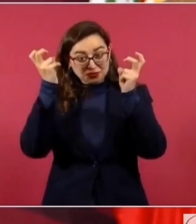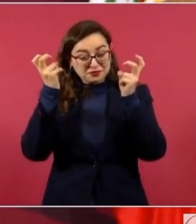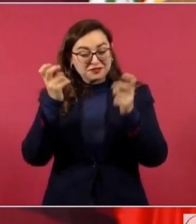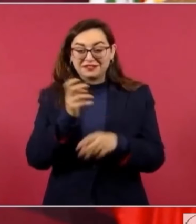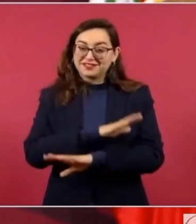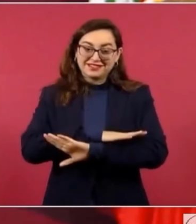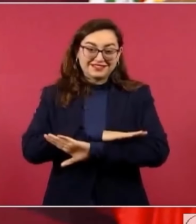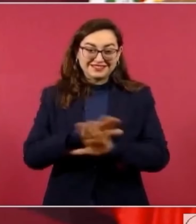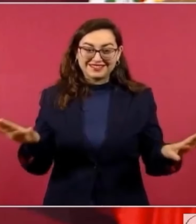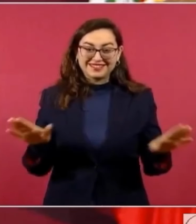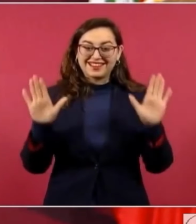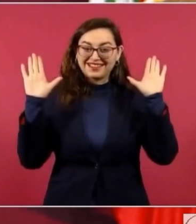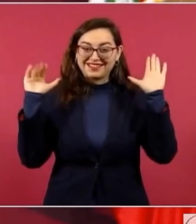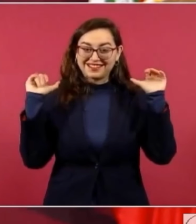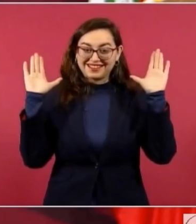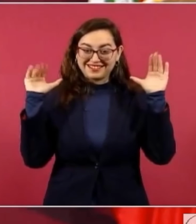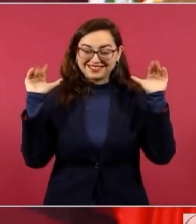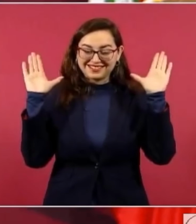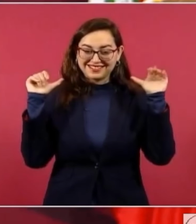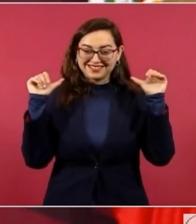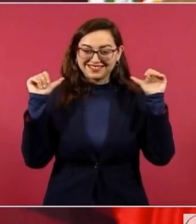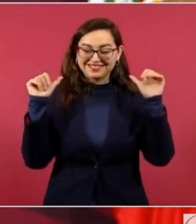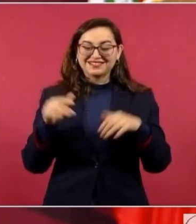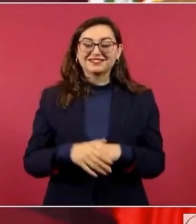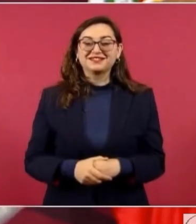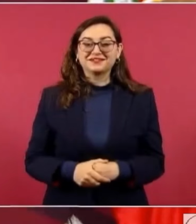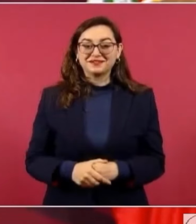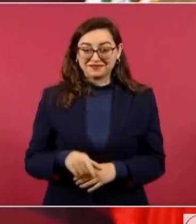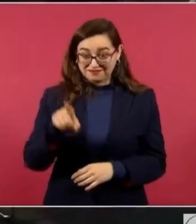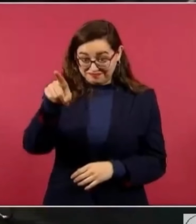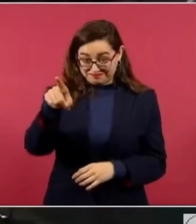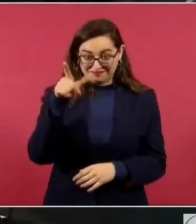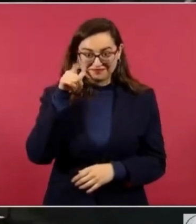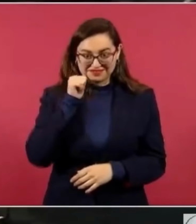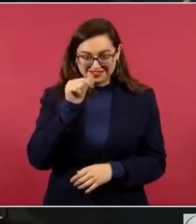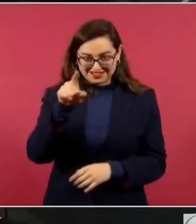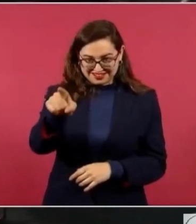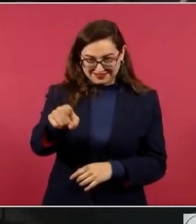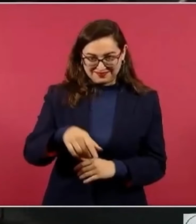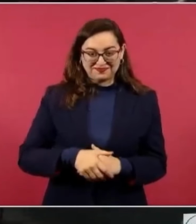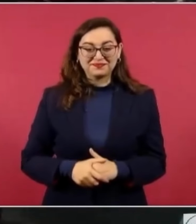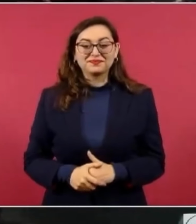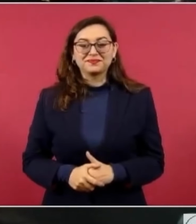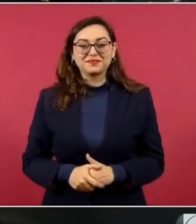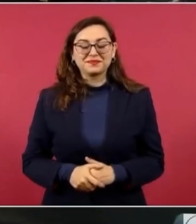Dios, adiós. Queda pendiente, queda pendiente, queda pendiente.